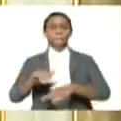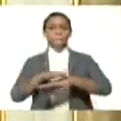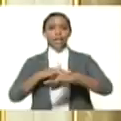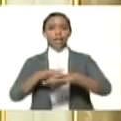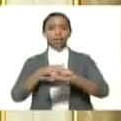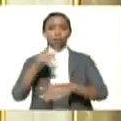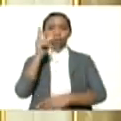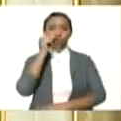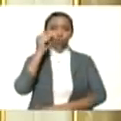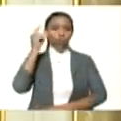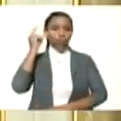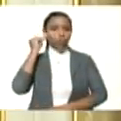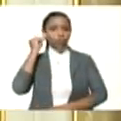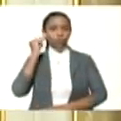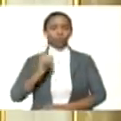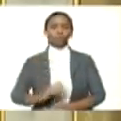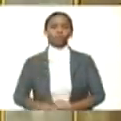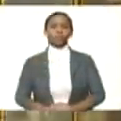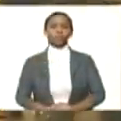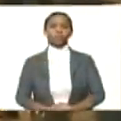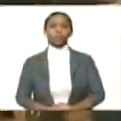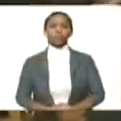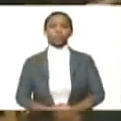ministros, ministras,